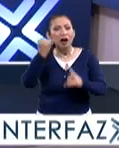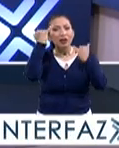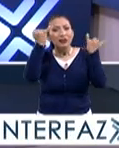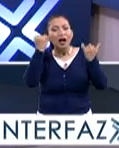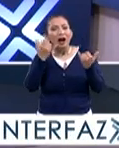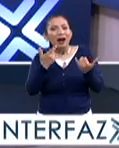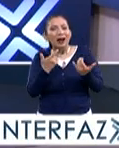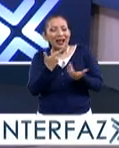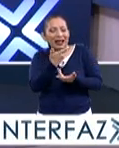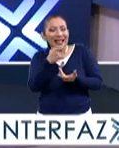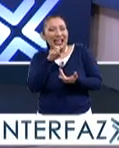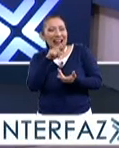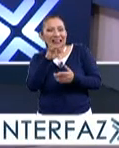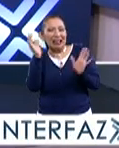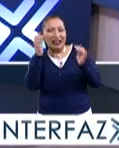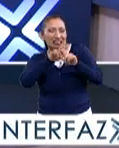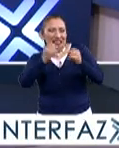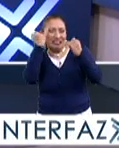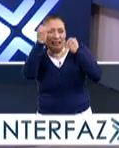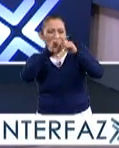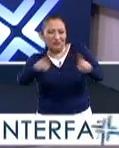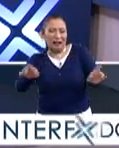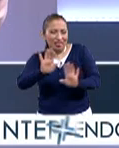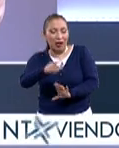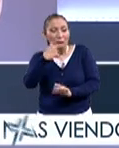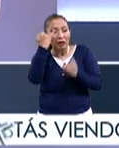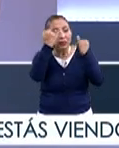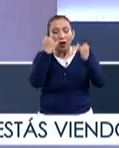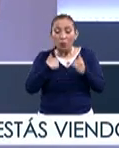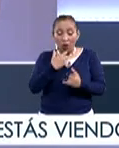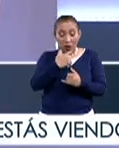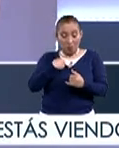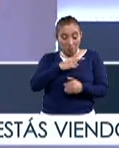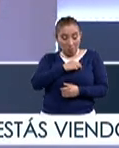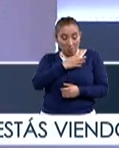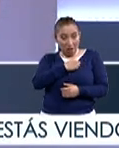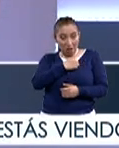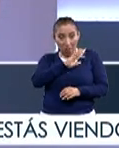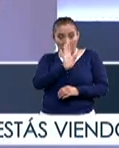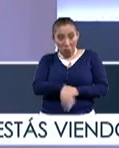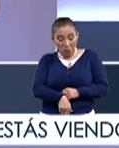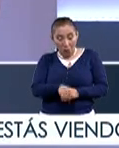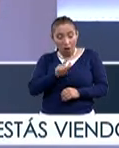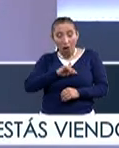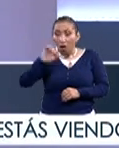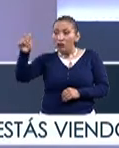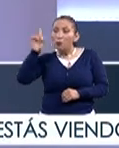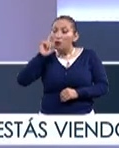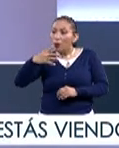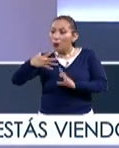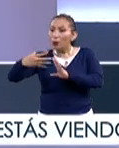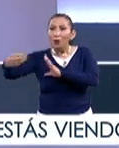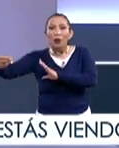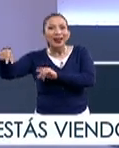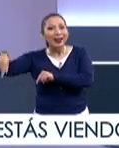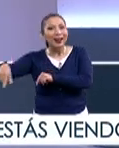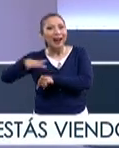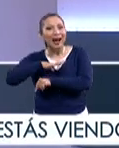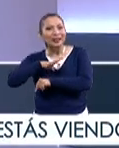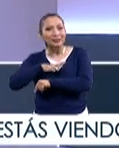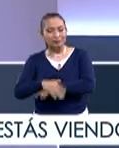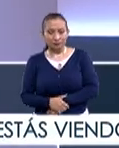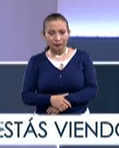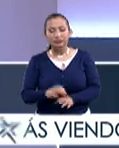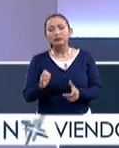sabían genética. Pues sí, una forma muy diferente de ver la muerte, ¿no? De aquel entonces, sí, en nuestra actualidad. ¿Por